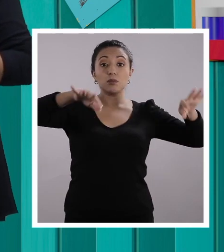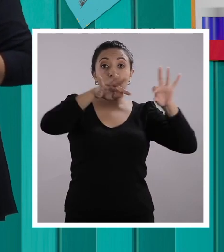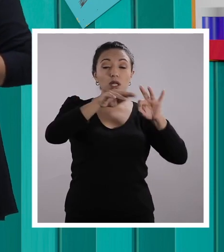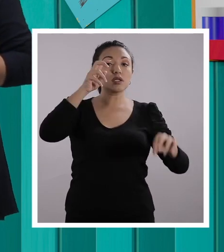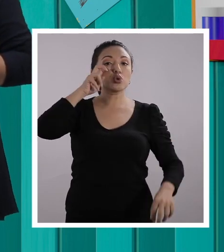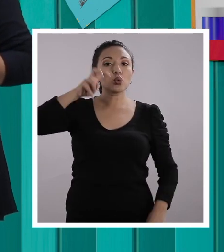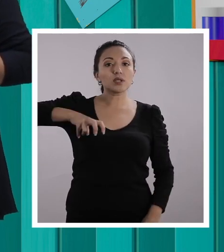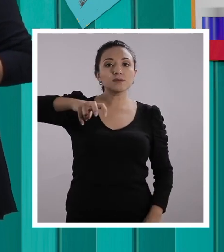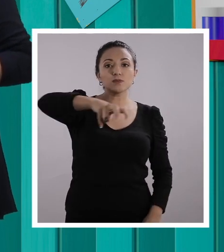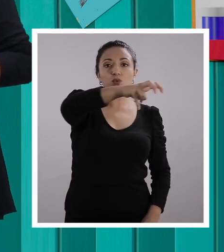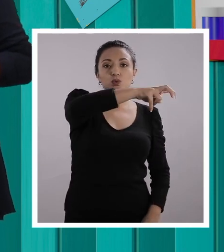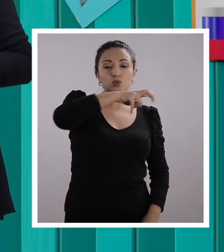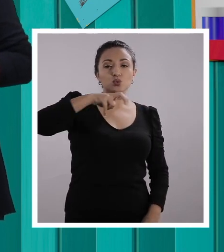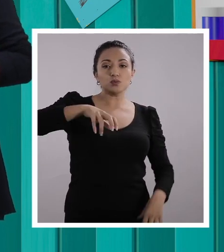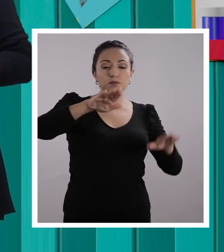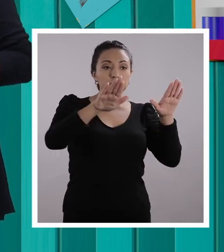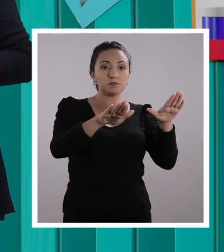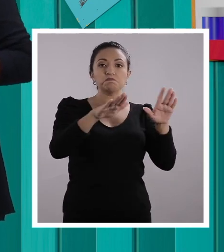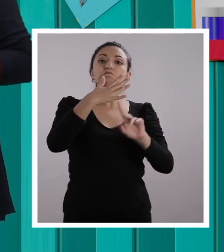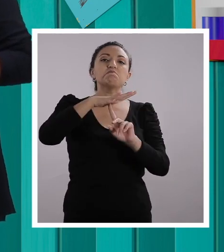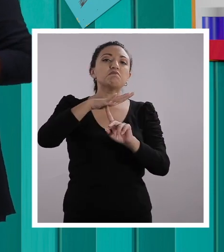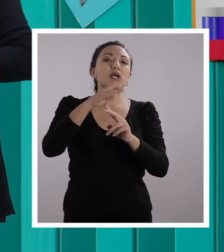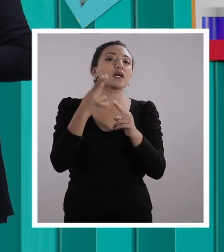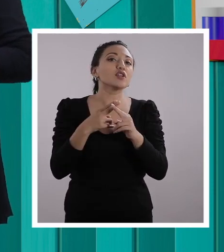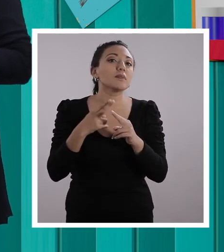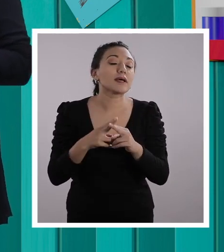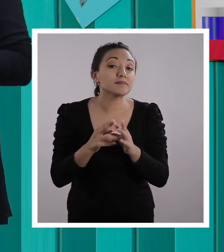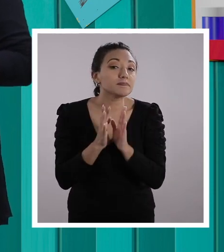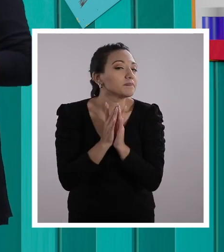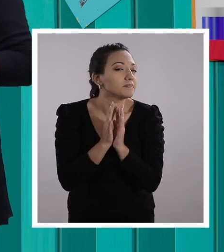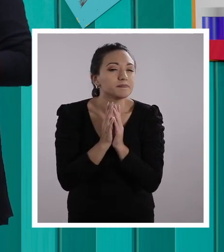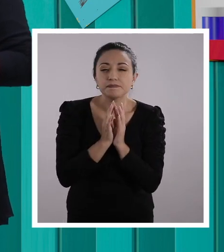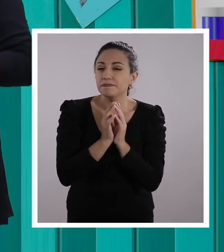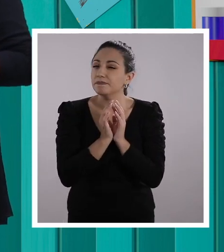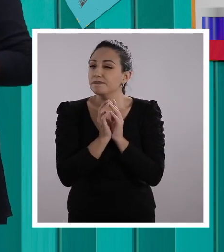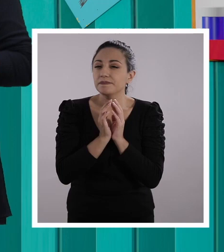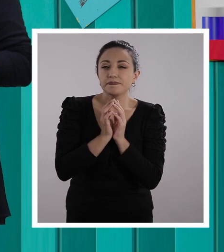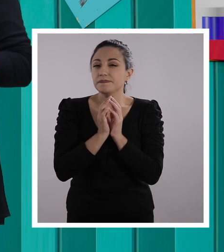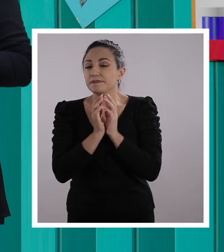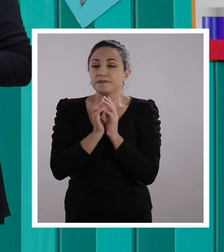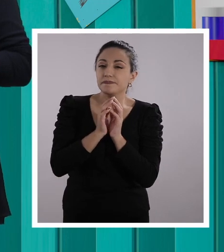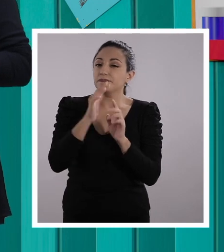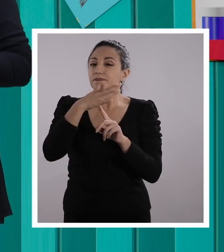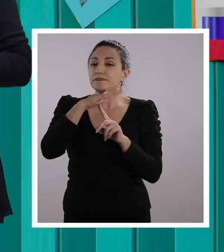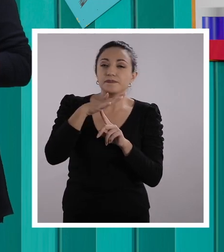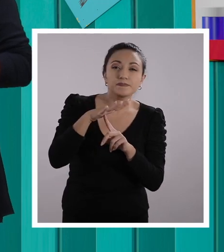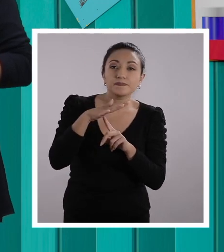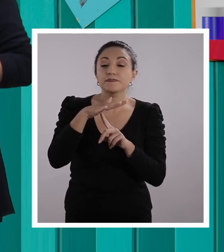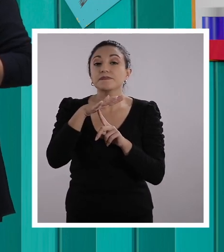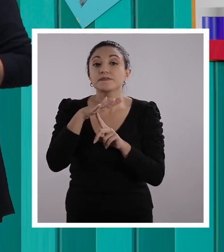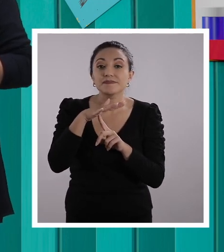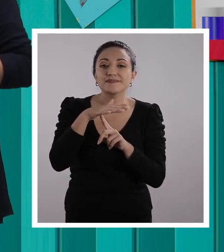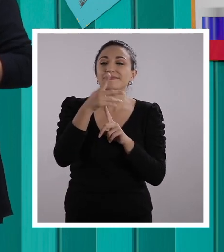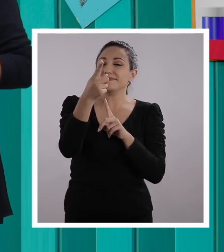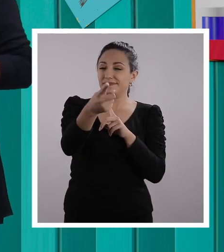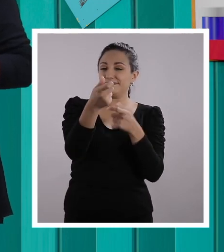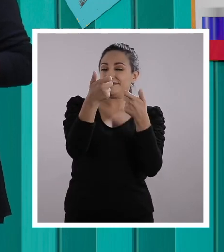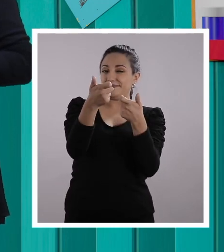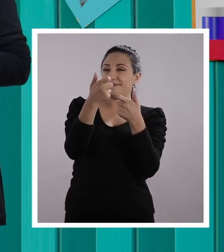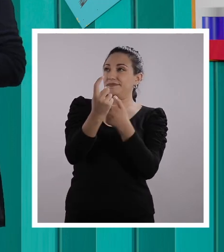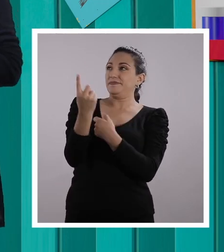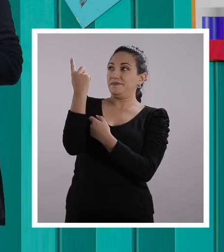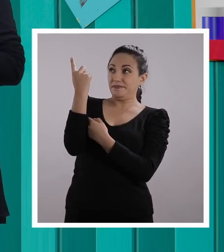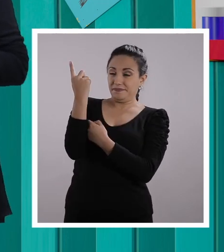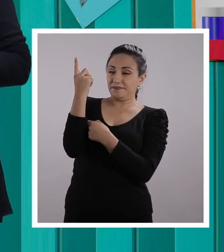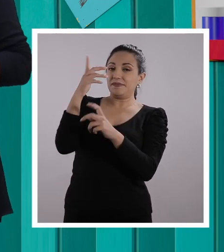punto referencial para el turismo y que parque estoy hablando a ver a ver a ver ya lo sabes seguro que sí